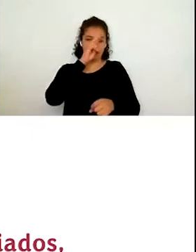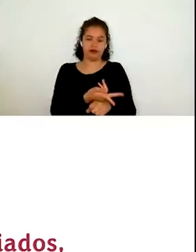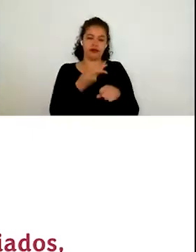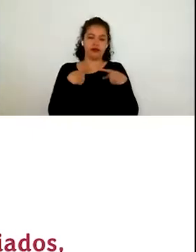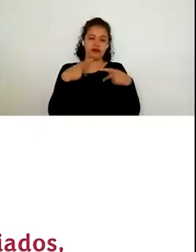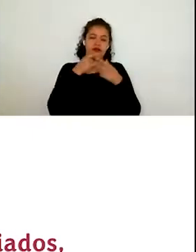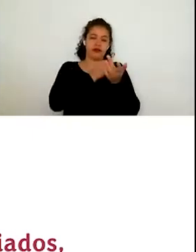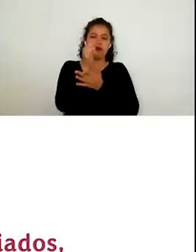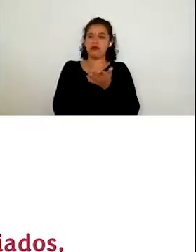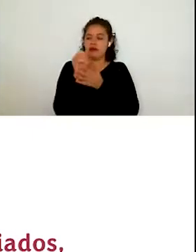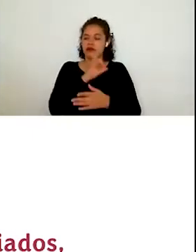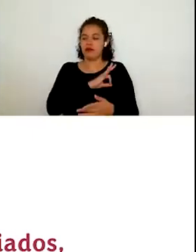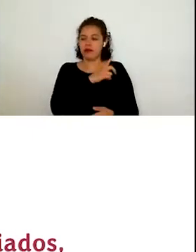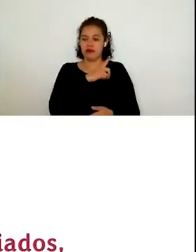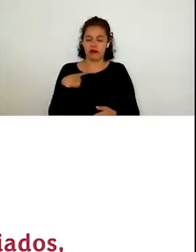decisiones.